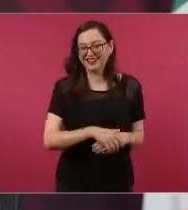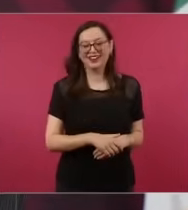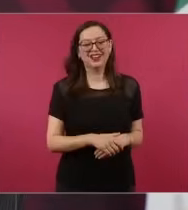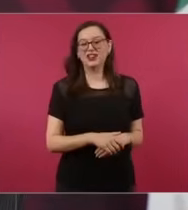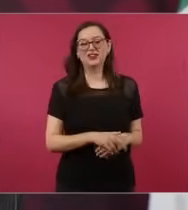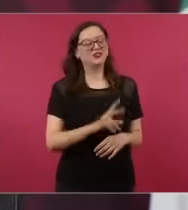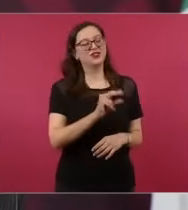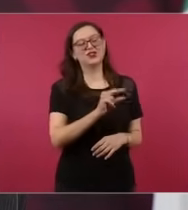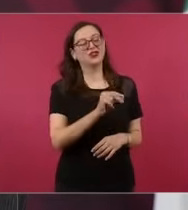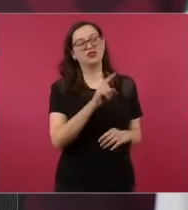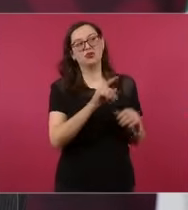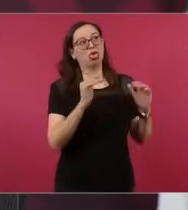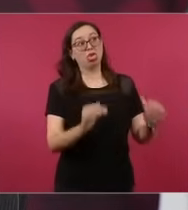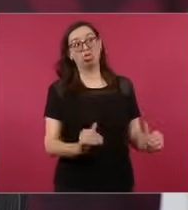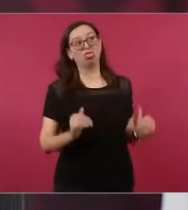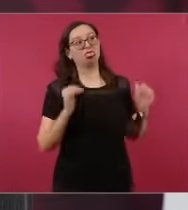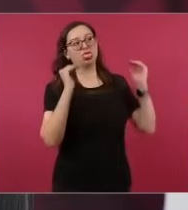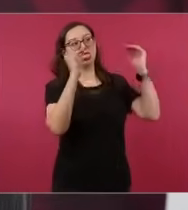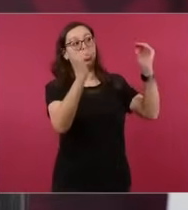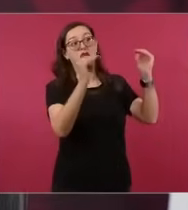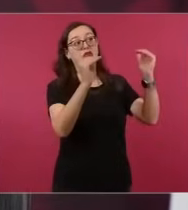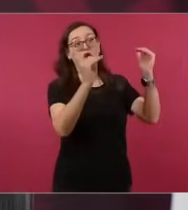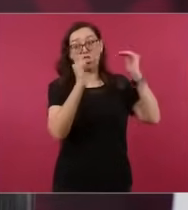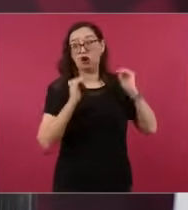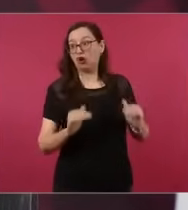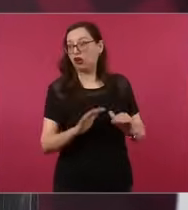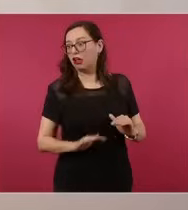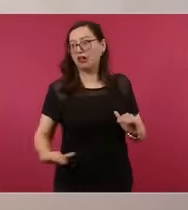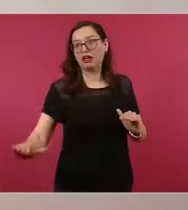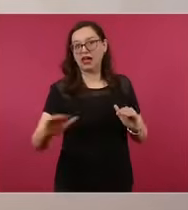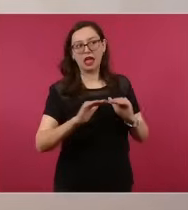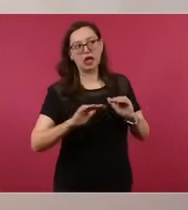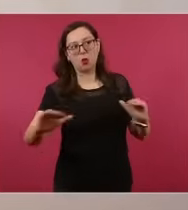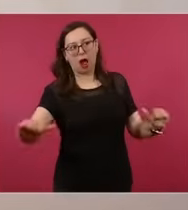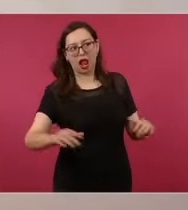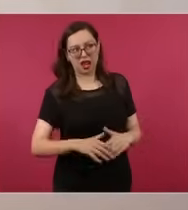No queremos que des para más, queremos que des para esto nada más.